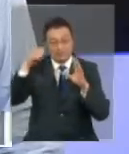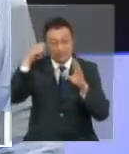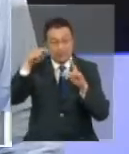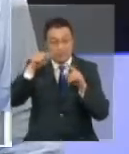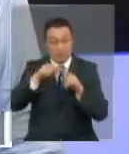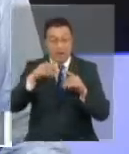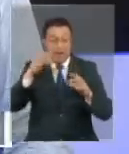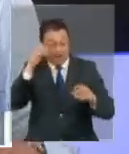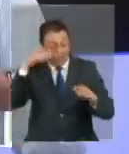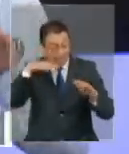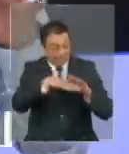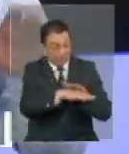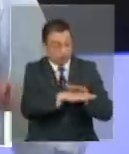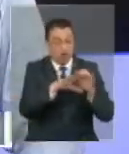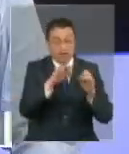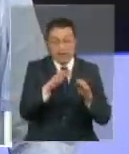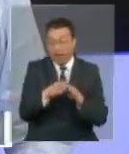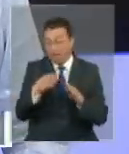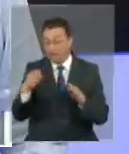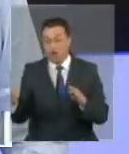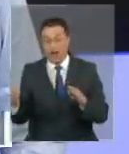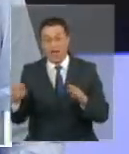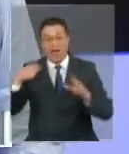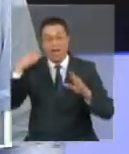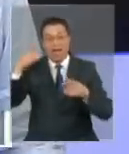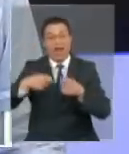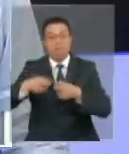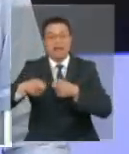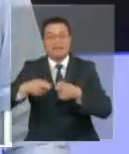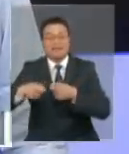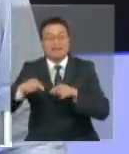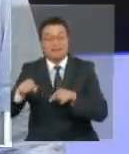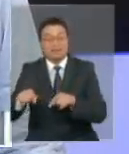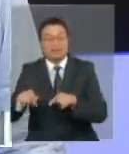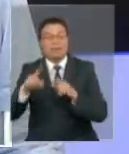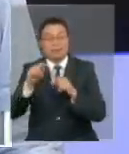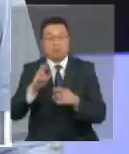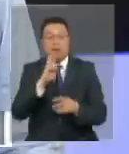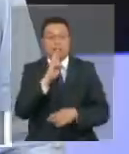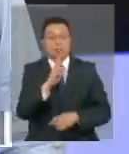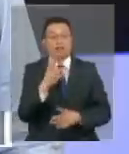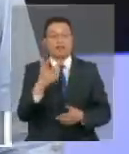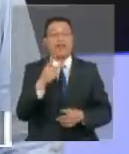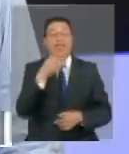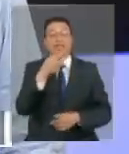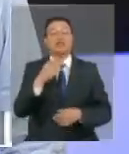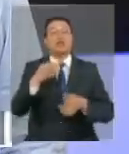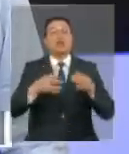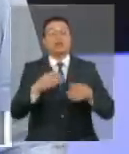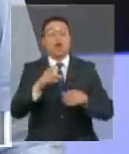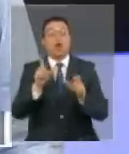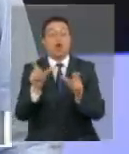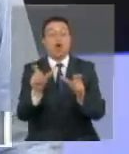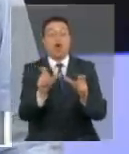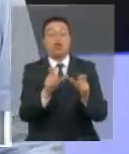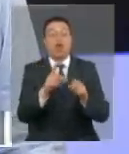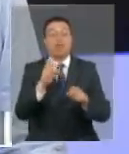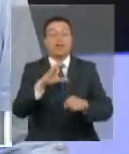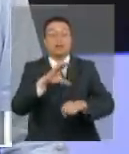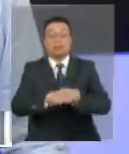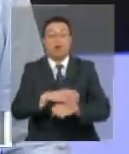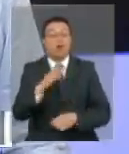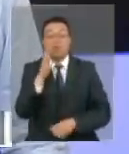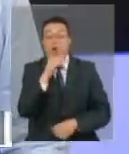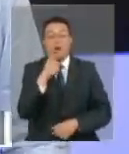para hacia adentro y también instalaremos cámaras hacia afuera. ¿Qué buscamos con esta medida? Responder a lo que nos dicen los jueces. Control de detención. No tenemos pruebas,